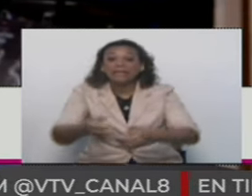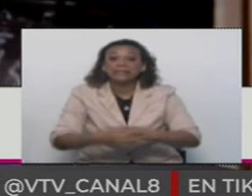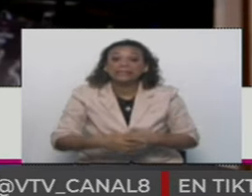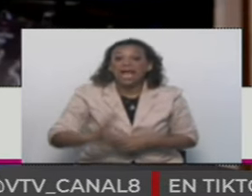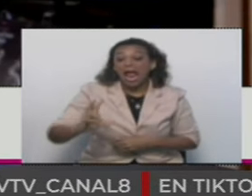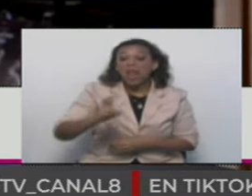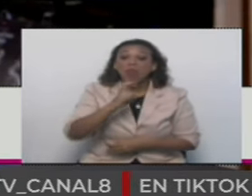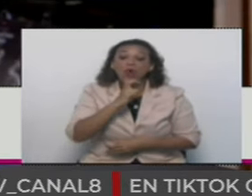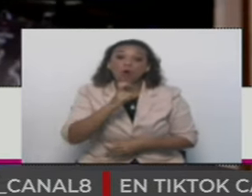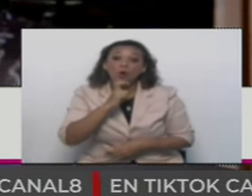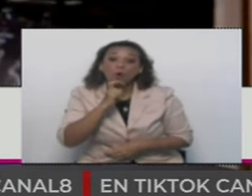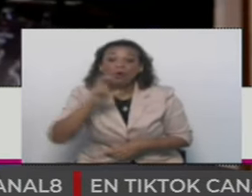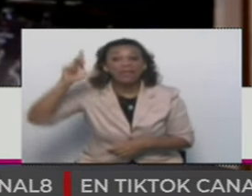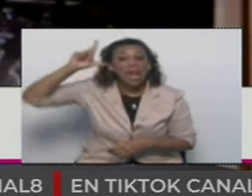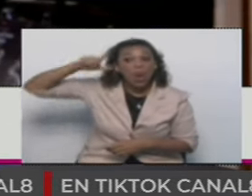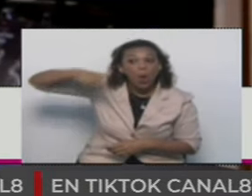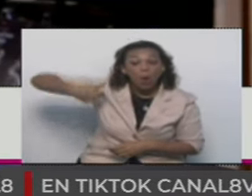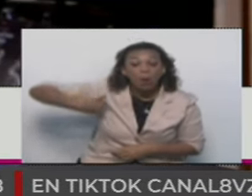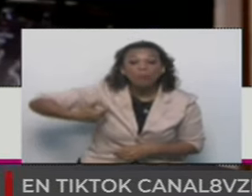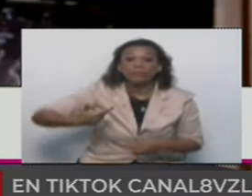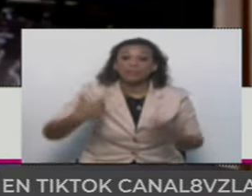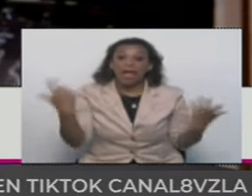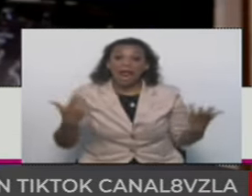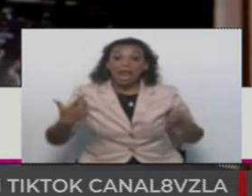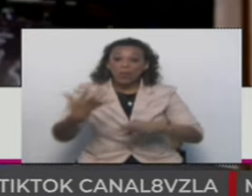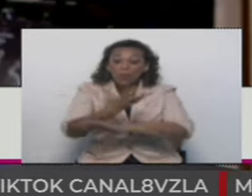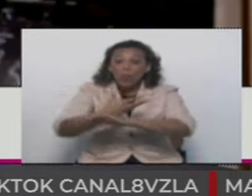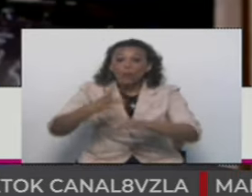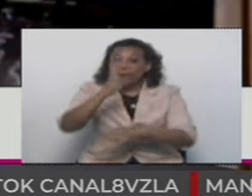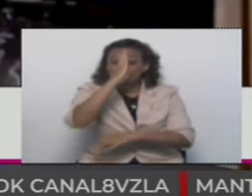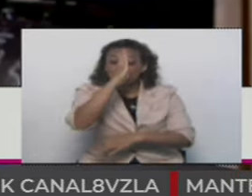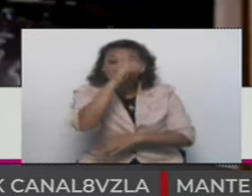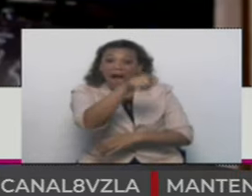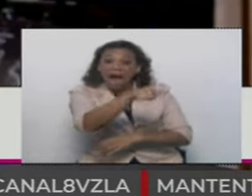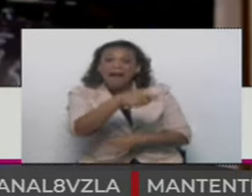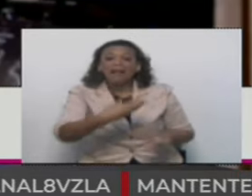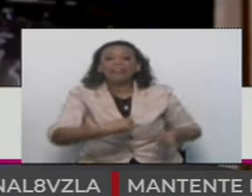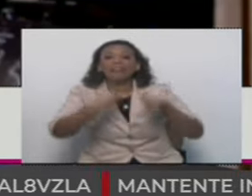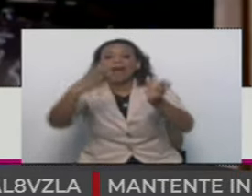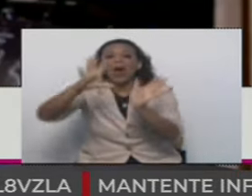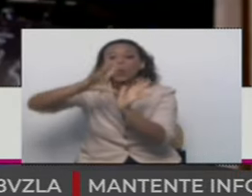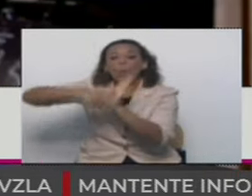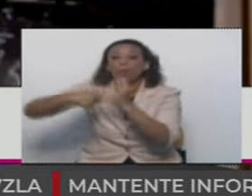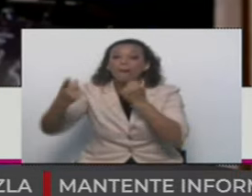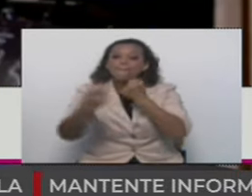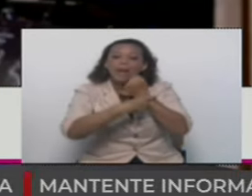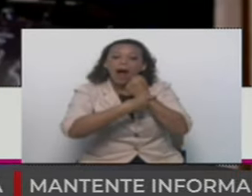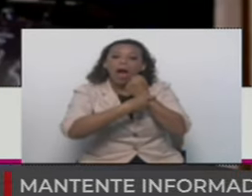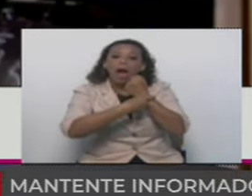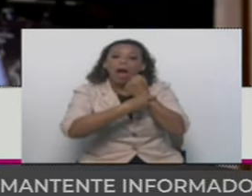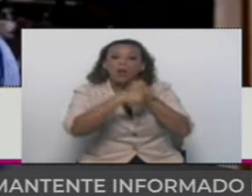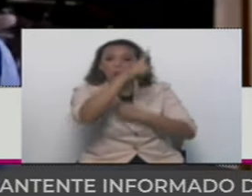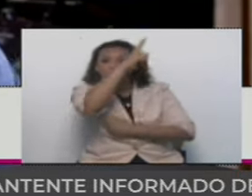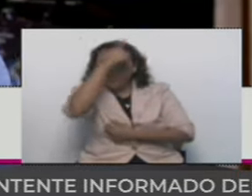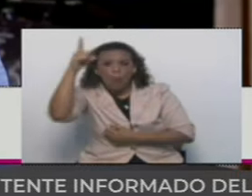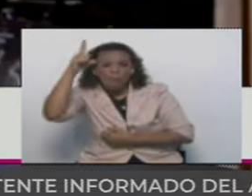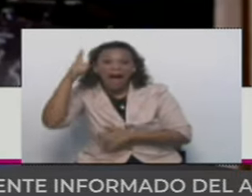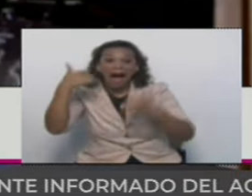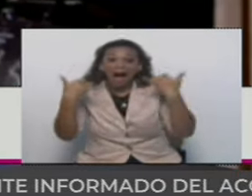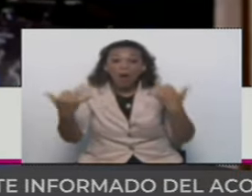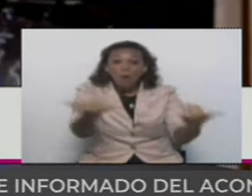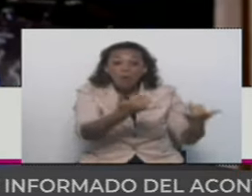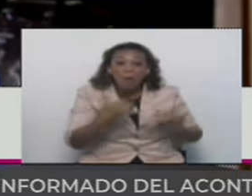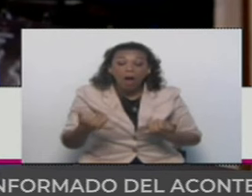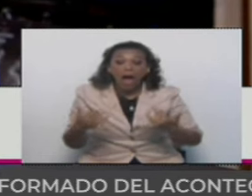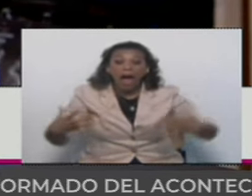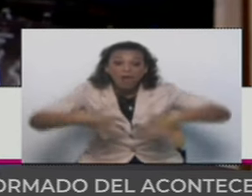de Londres, le va a entregar las cuentas bancarias y se las va a quitar a Guaidó y a Leopoldo López. Ahorita hay una guerra de cuchillos. Por eso